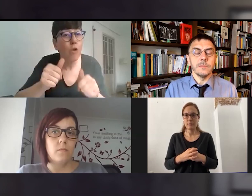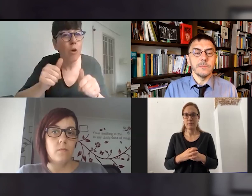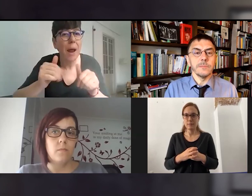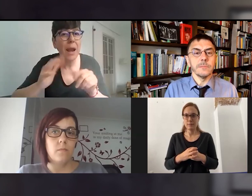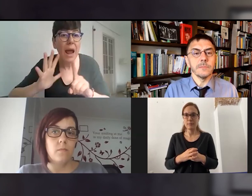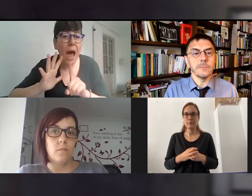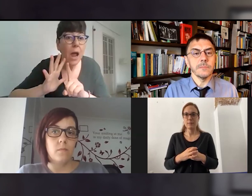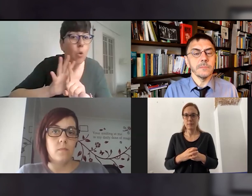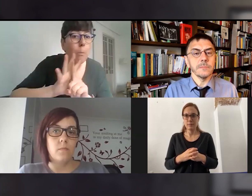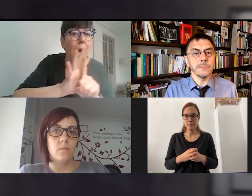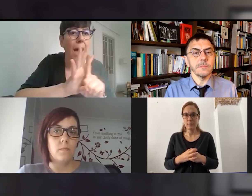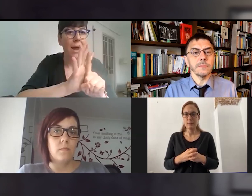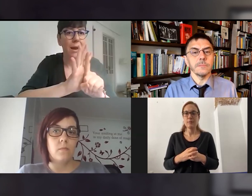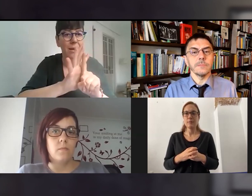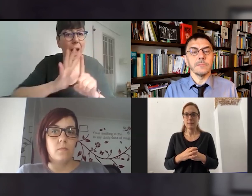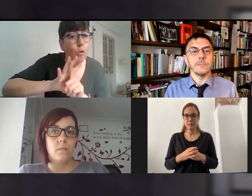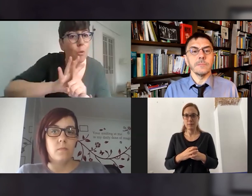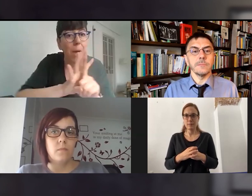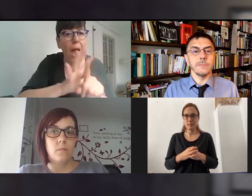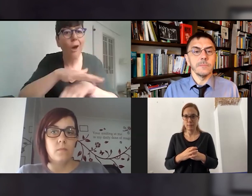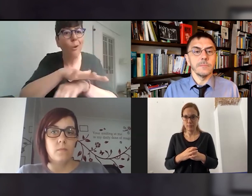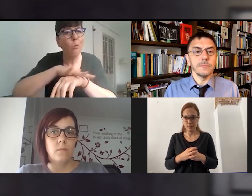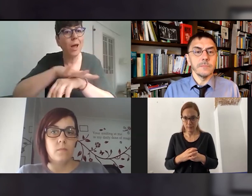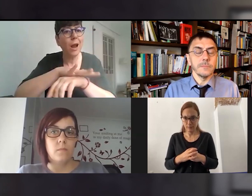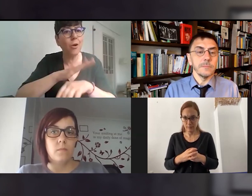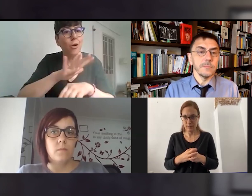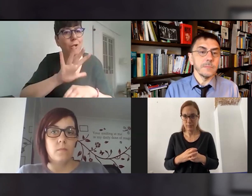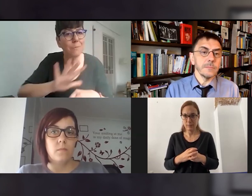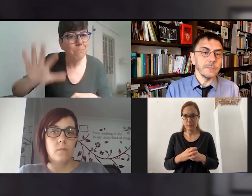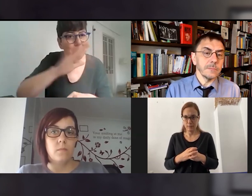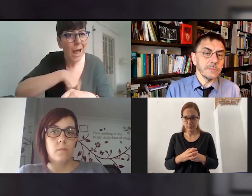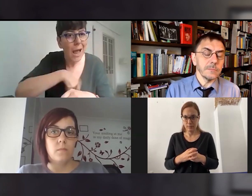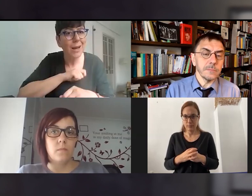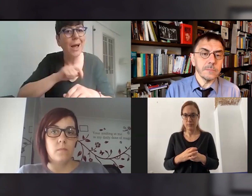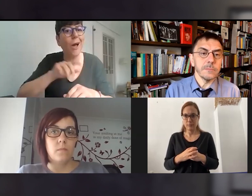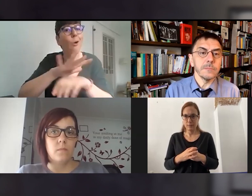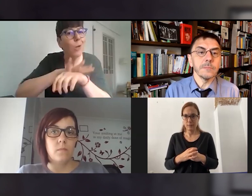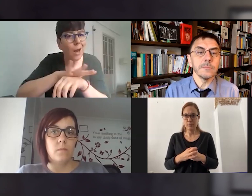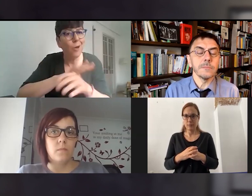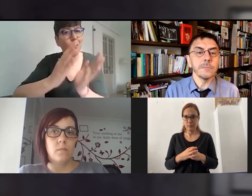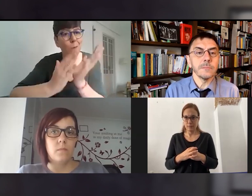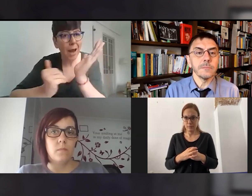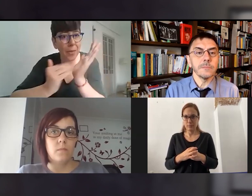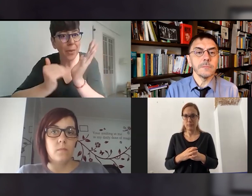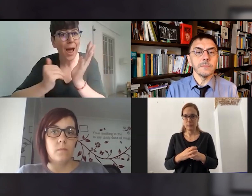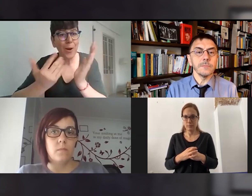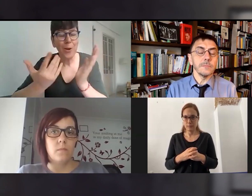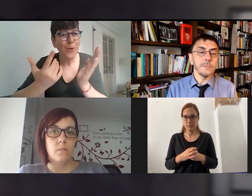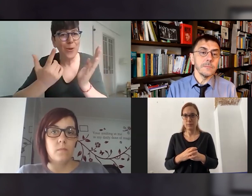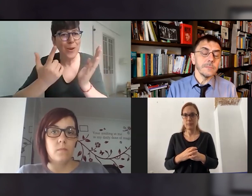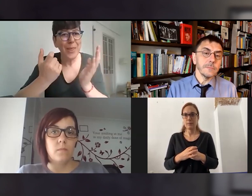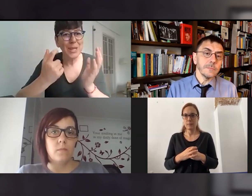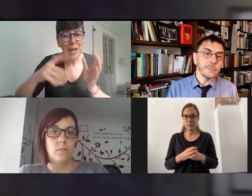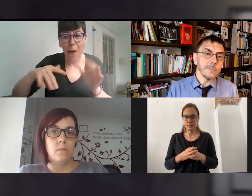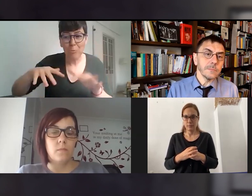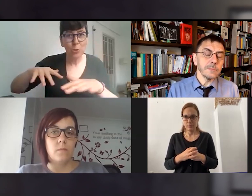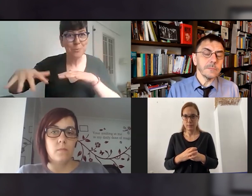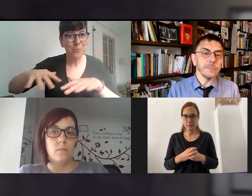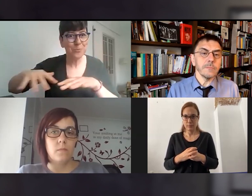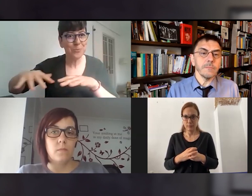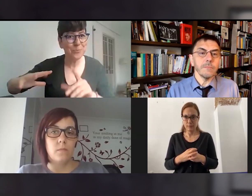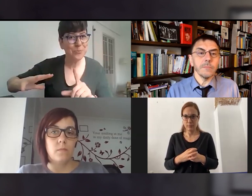nos da la fuerza, porque tenemos que arropar siempre a todo el gobierno de España, al